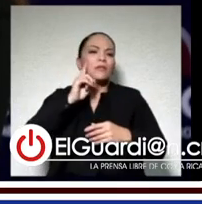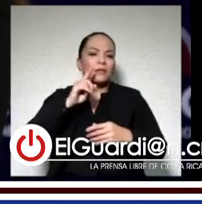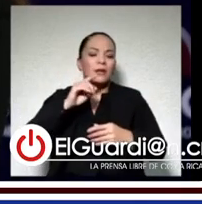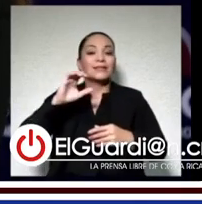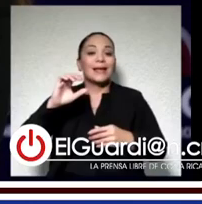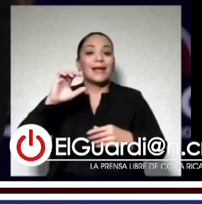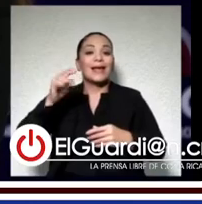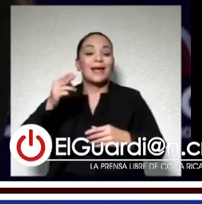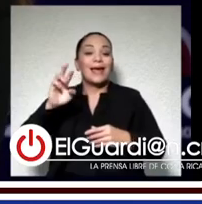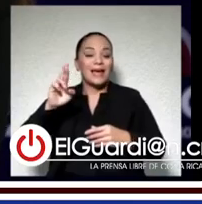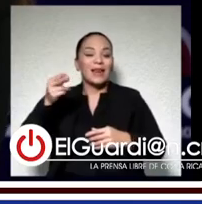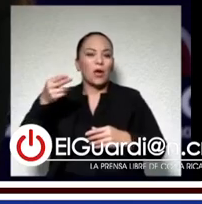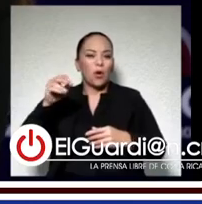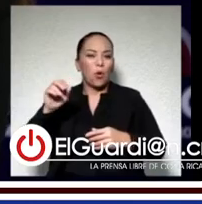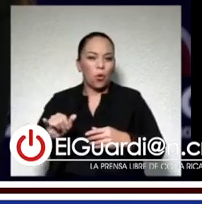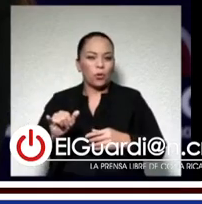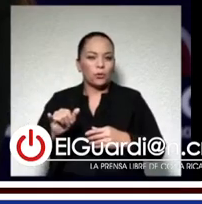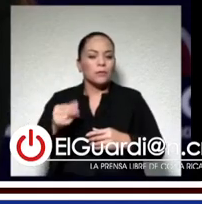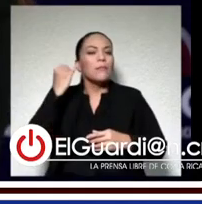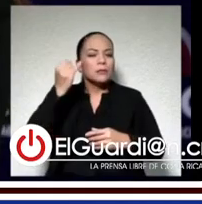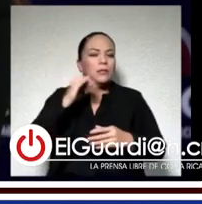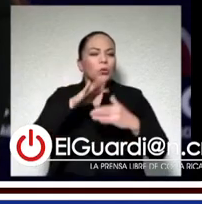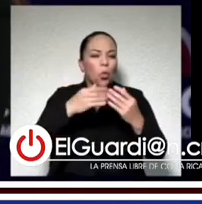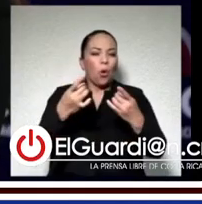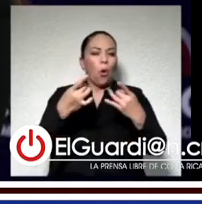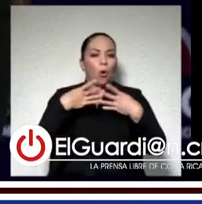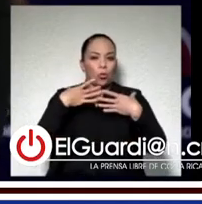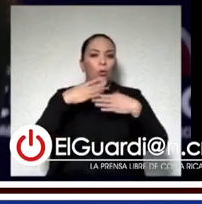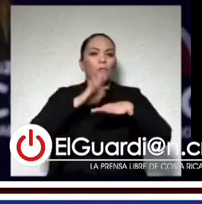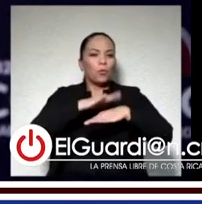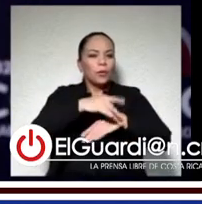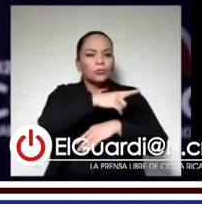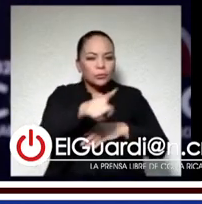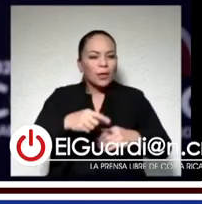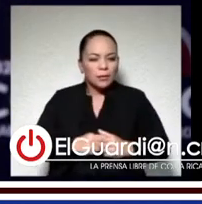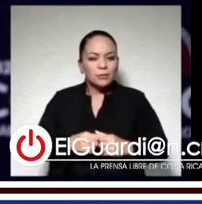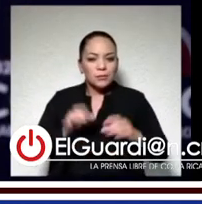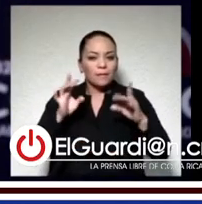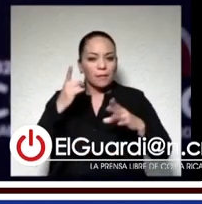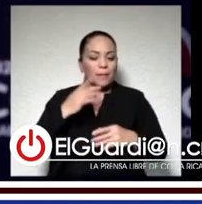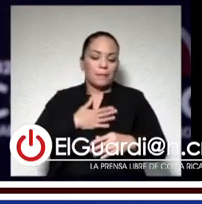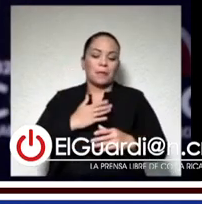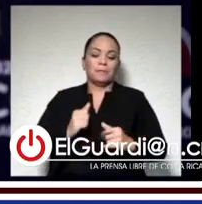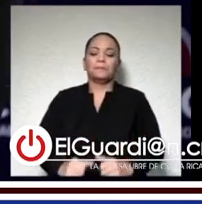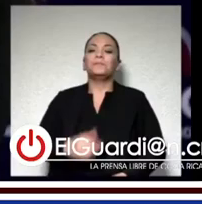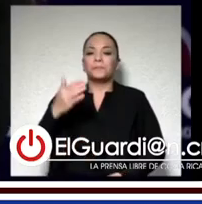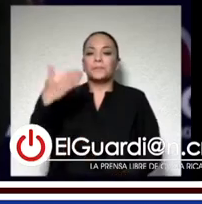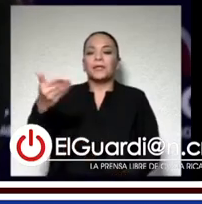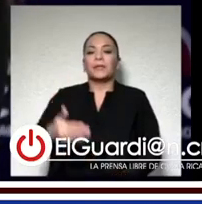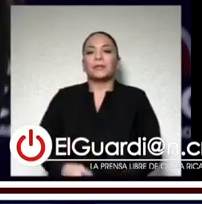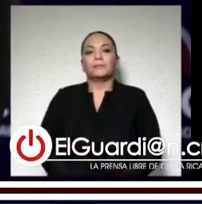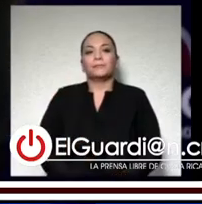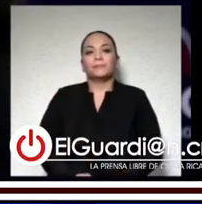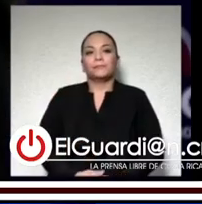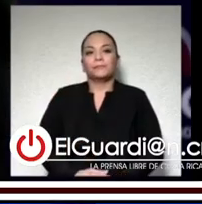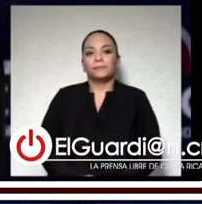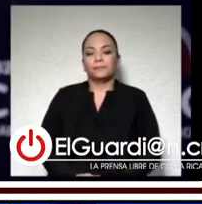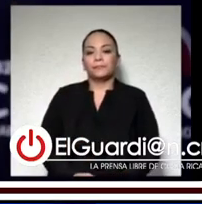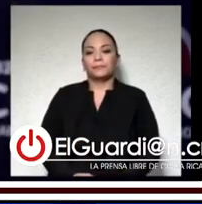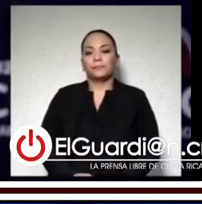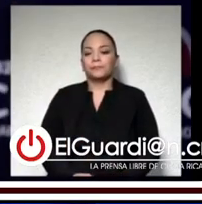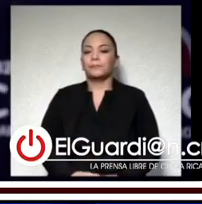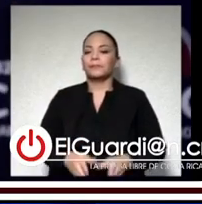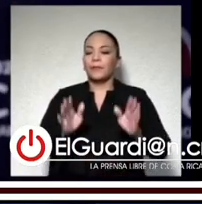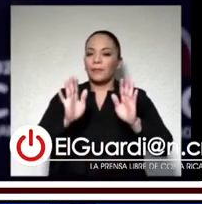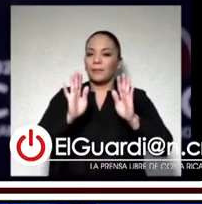Hoy. Y usted no se imagina todo el odio que me cayó encima por culpa de ustedes. Siguiente. Pero vamos a ver, yo lo quiero